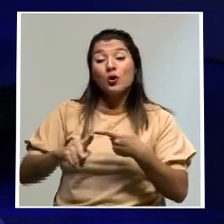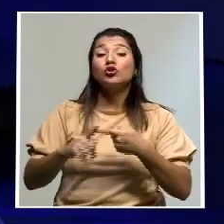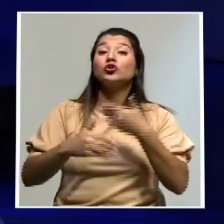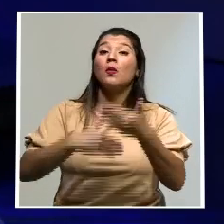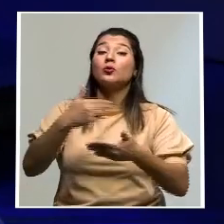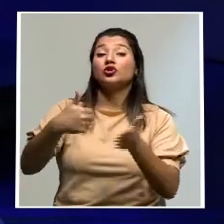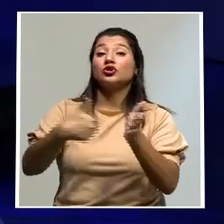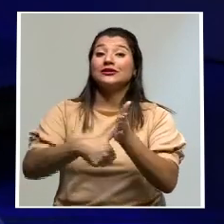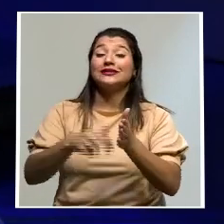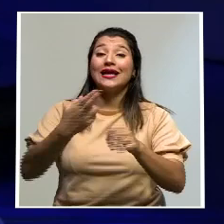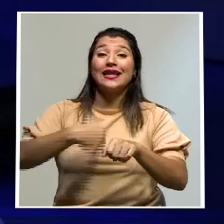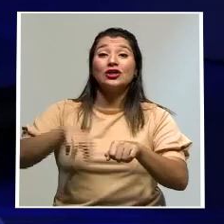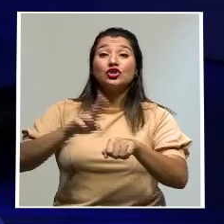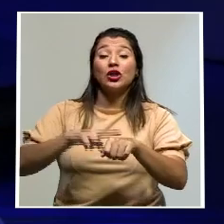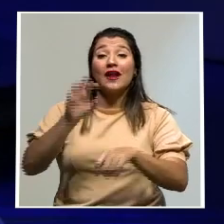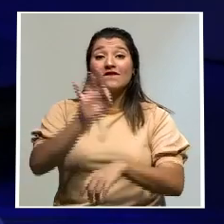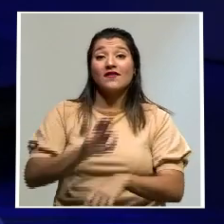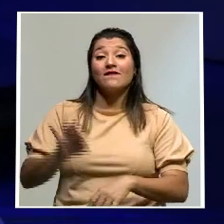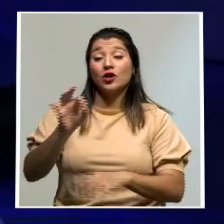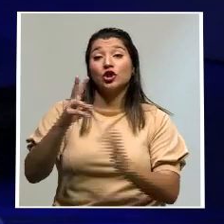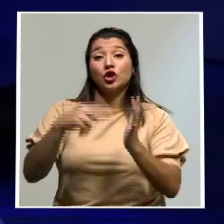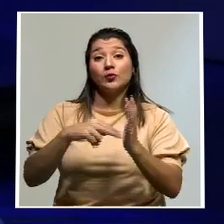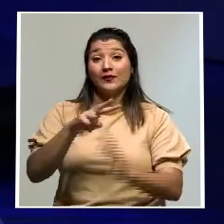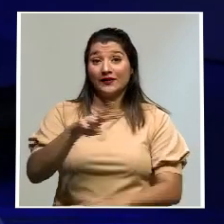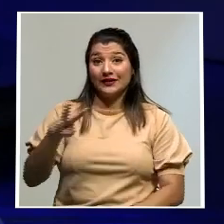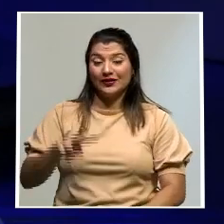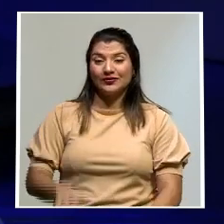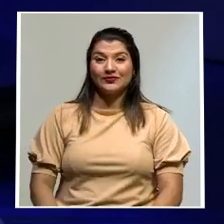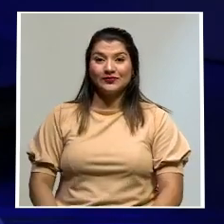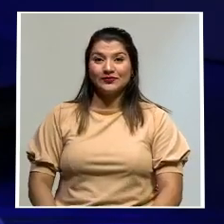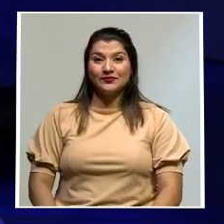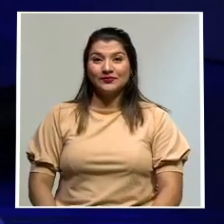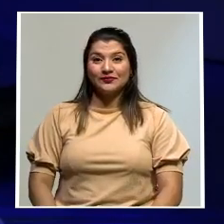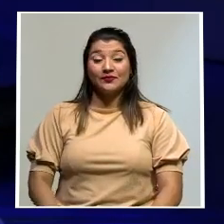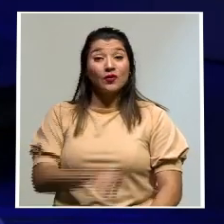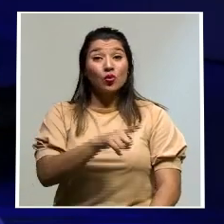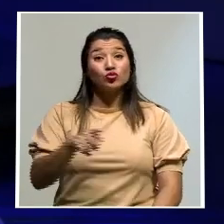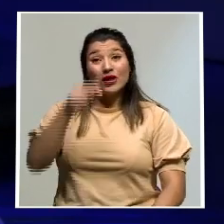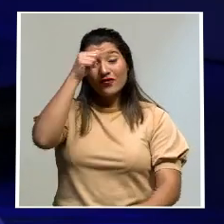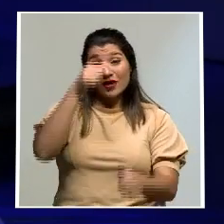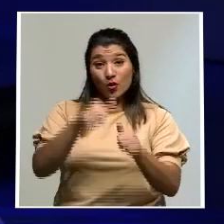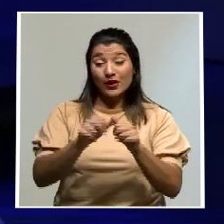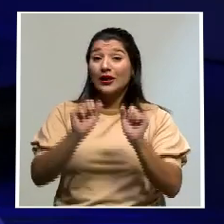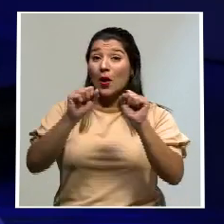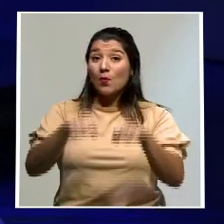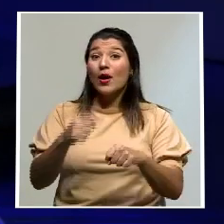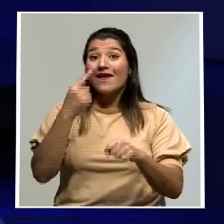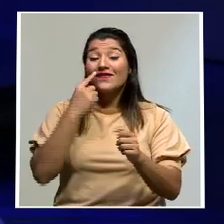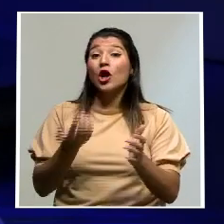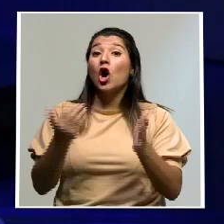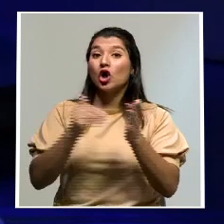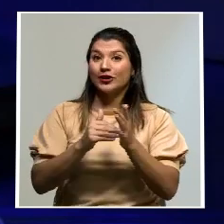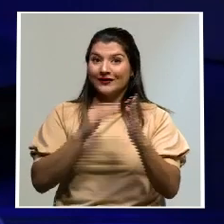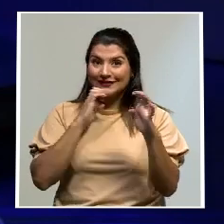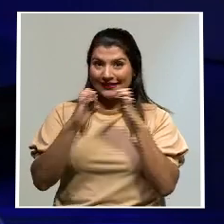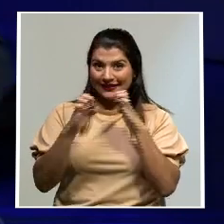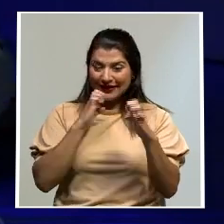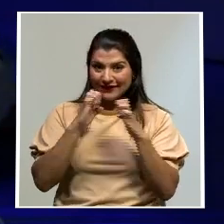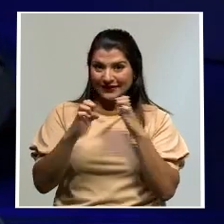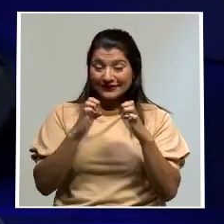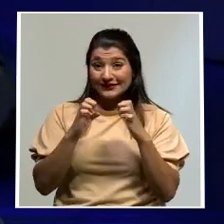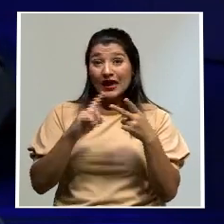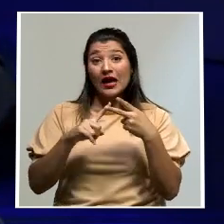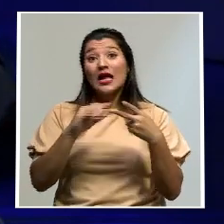elecciones nacionales de febrero del año que viene. Recuerde que puede ver nuevamente esta entrevista